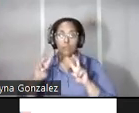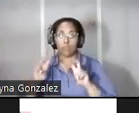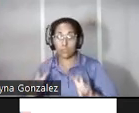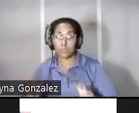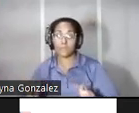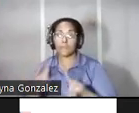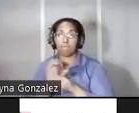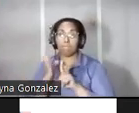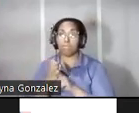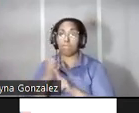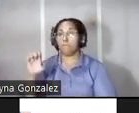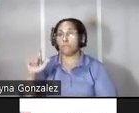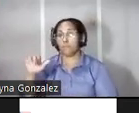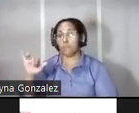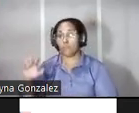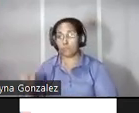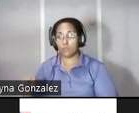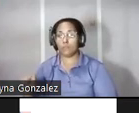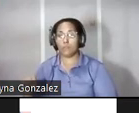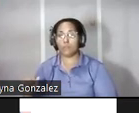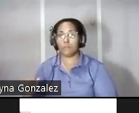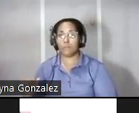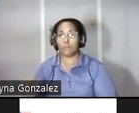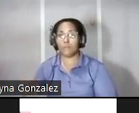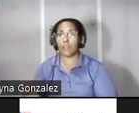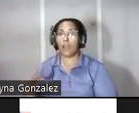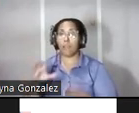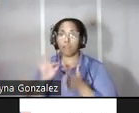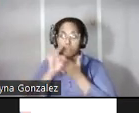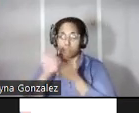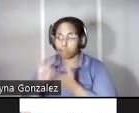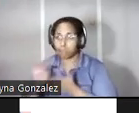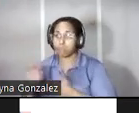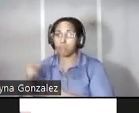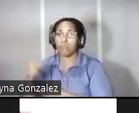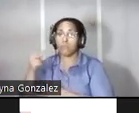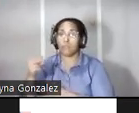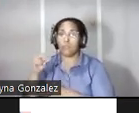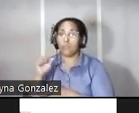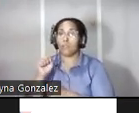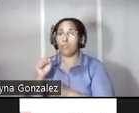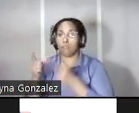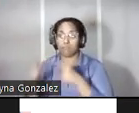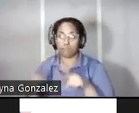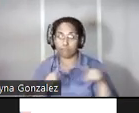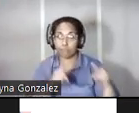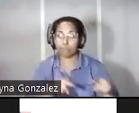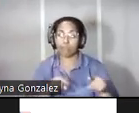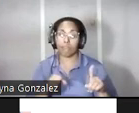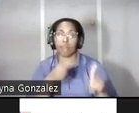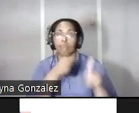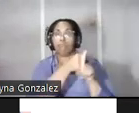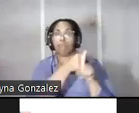Eloísa, consiste en que el hecho de que la contabilización histórica de sucesos criminales se haya llevado a